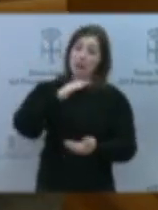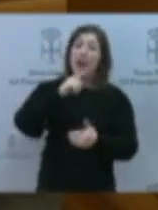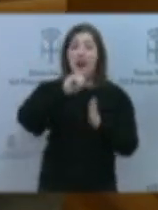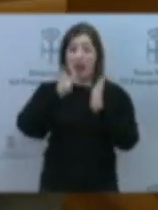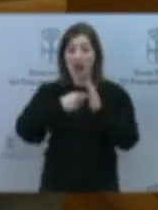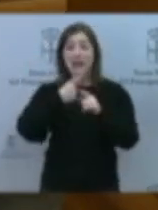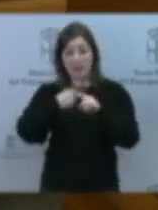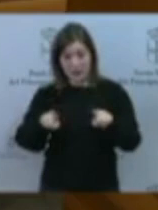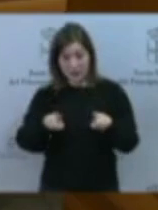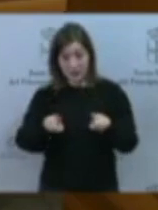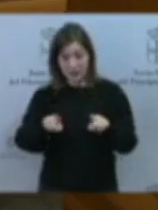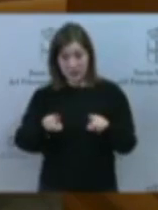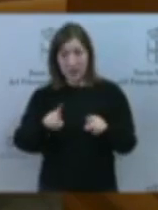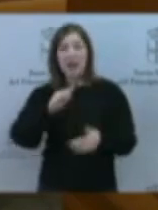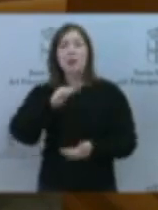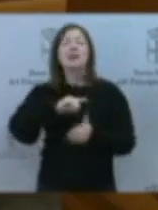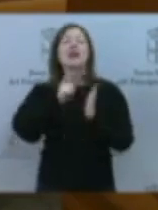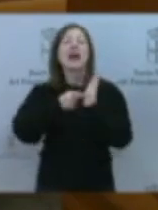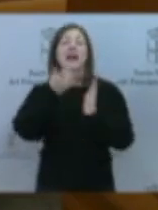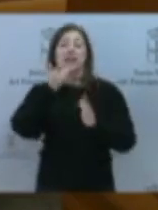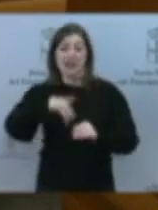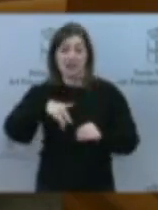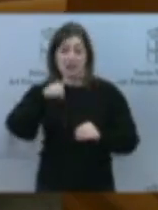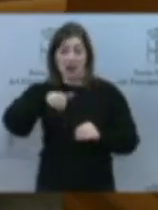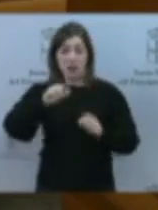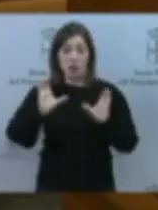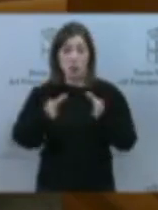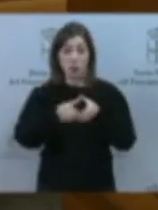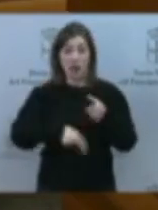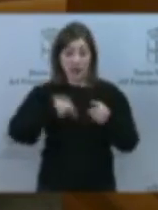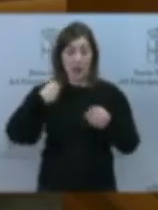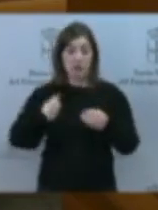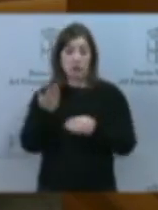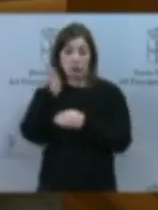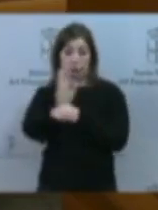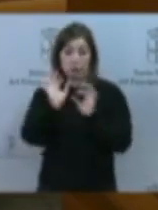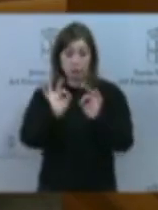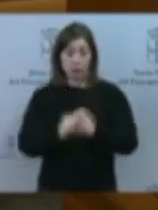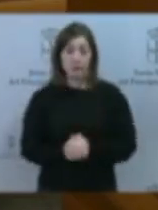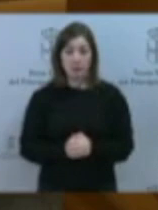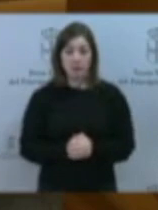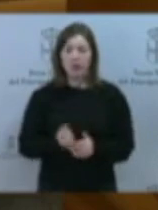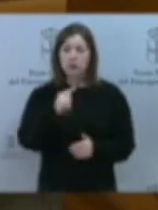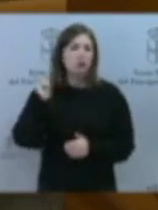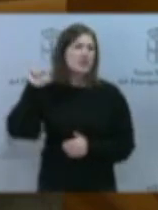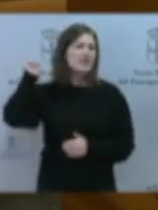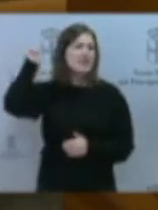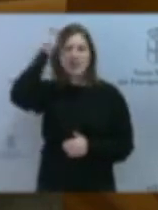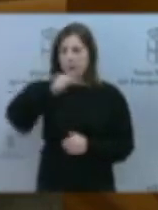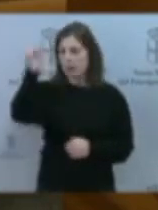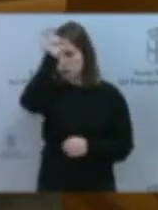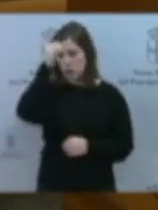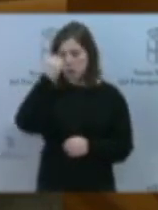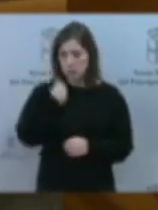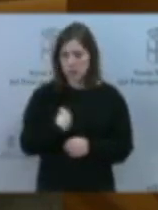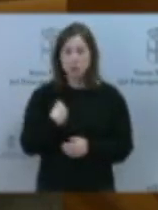que está representada en la Fundación Bancaria Cajastur. Siempre hemos fijado la misma posición en cualquier proceso, sobre cualquier